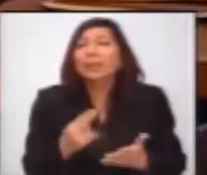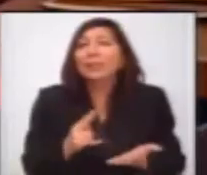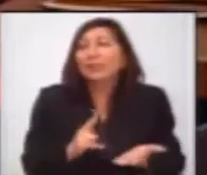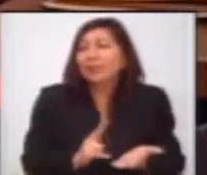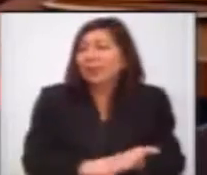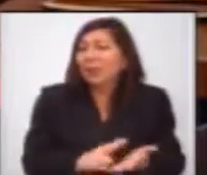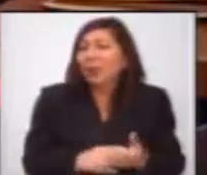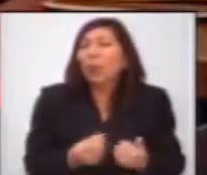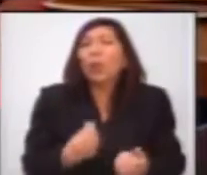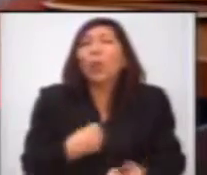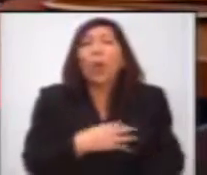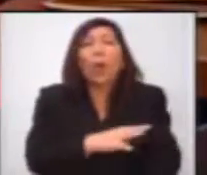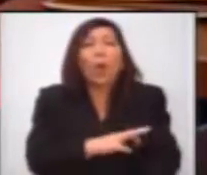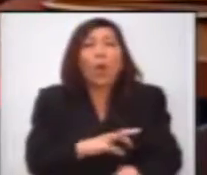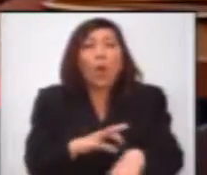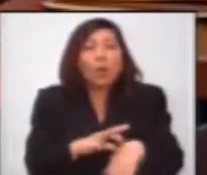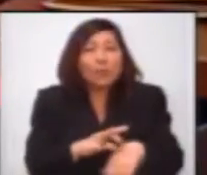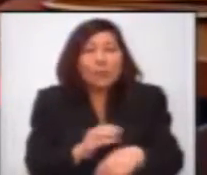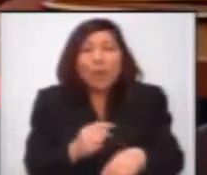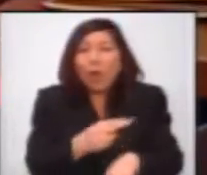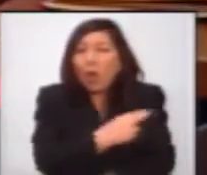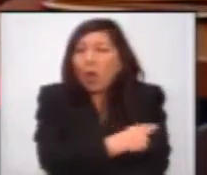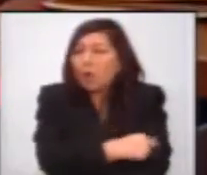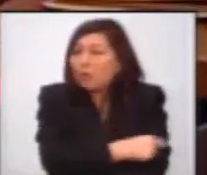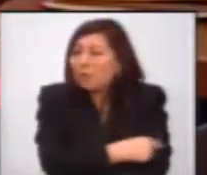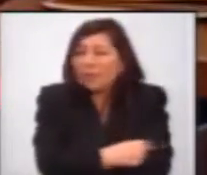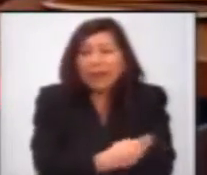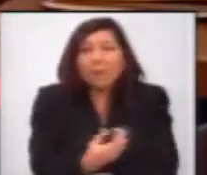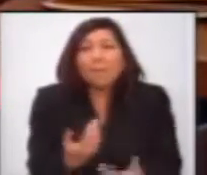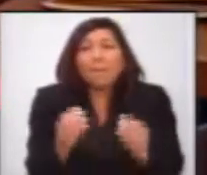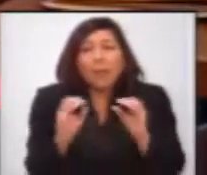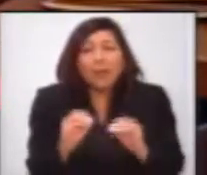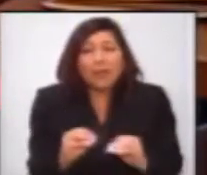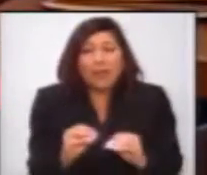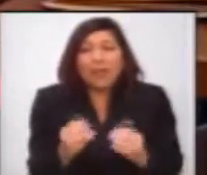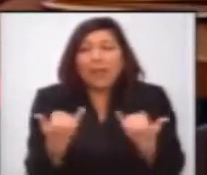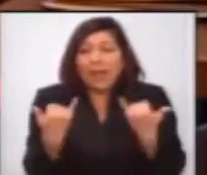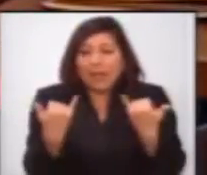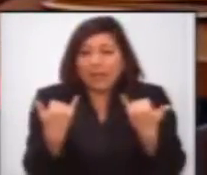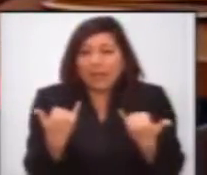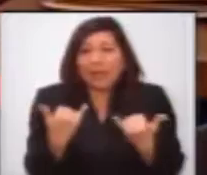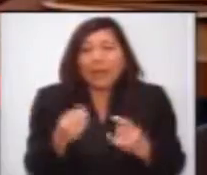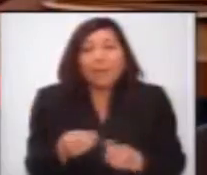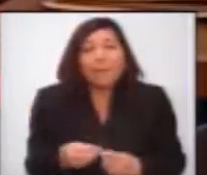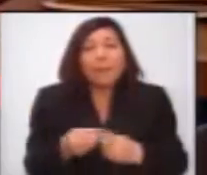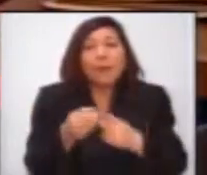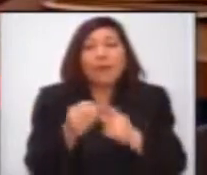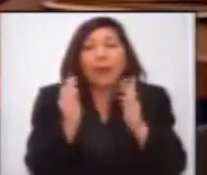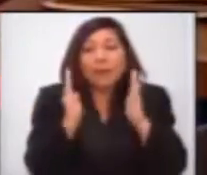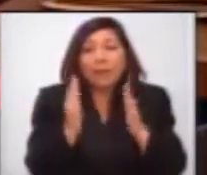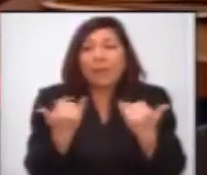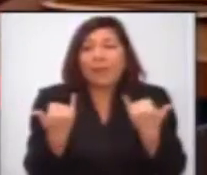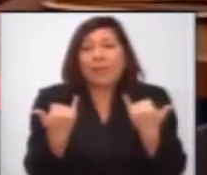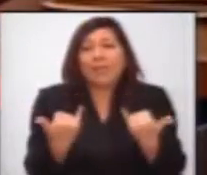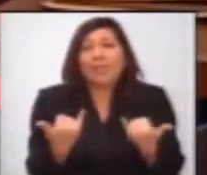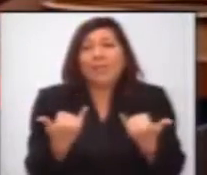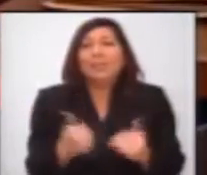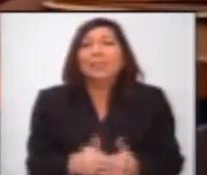salud y del Ministerio de Salud. Entonces nosotros queremos poner desde Acción Popular principal atención en